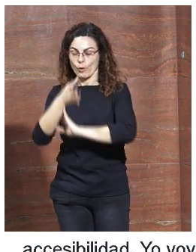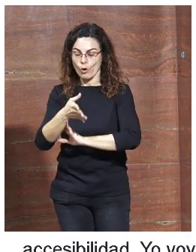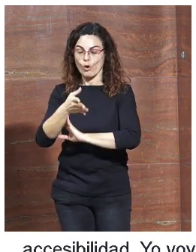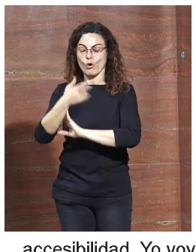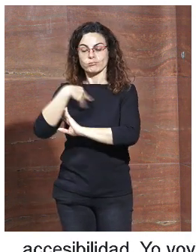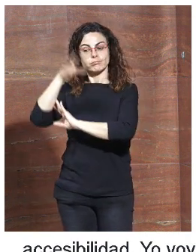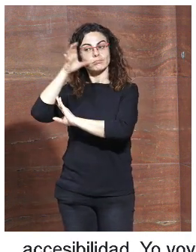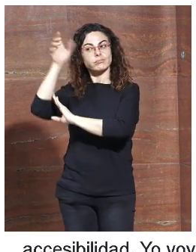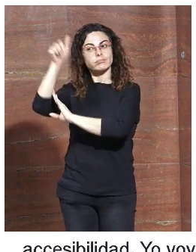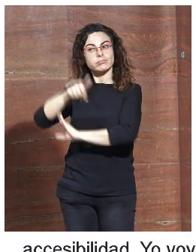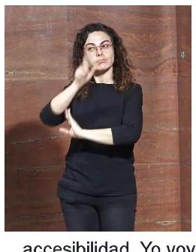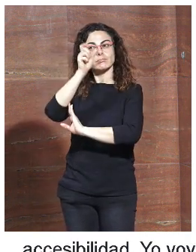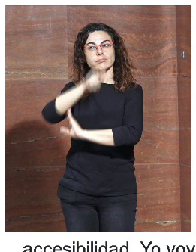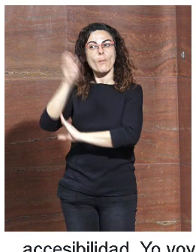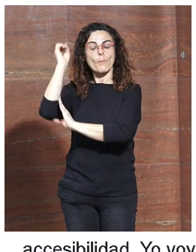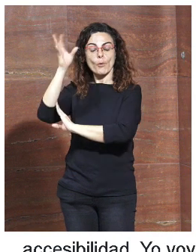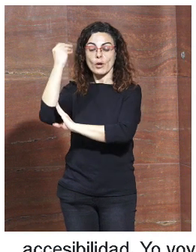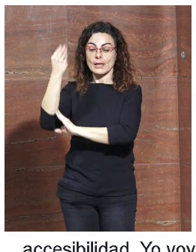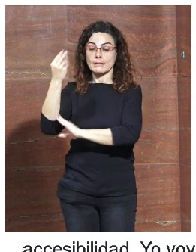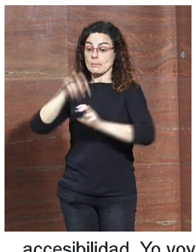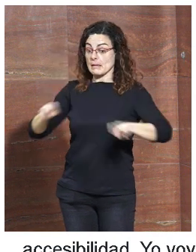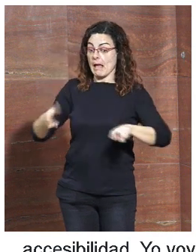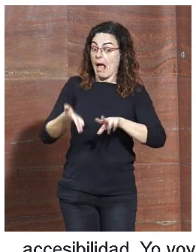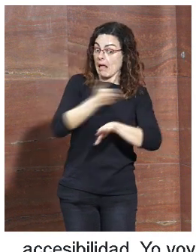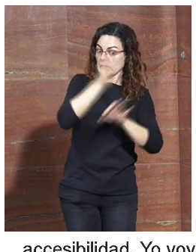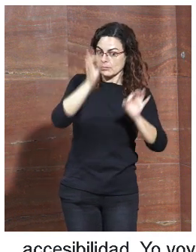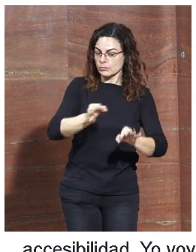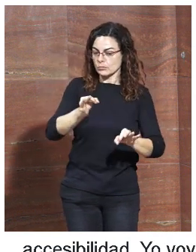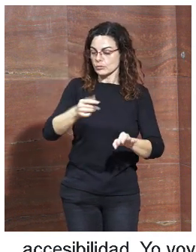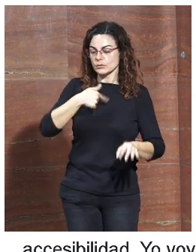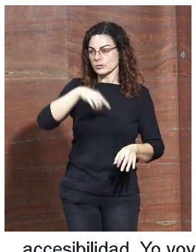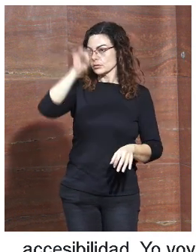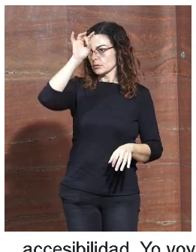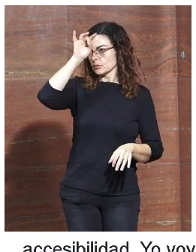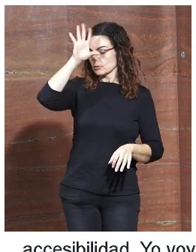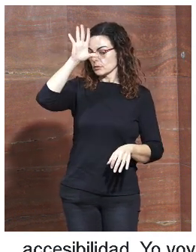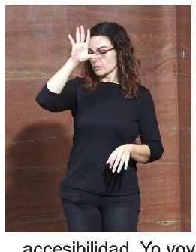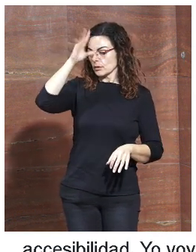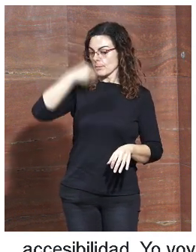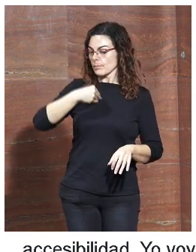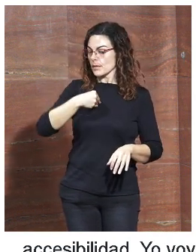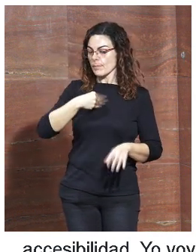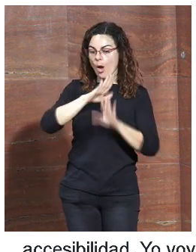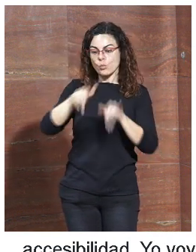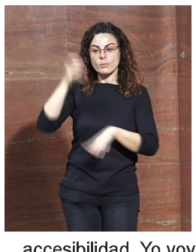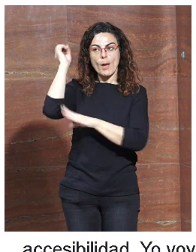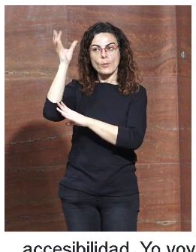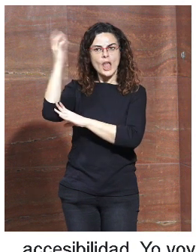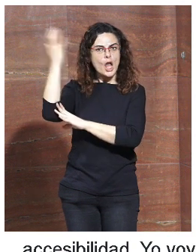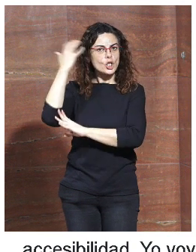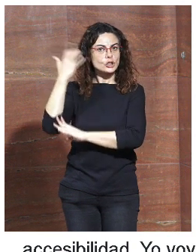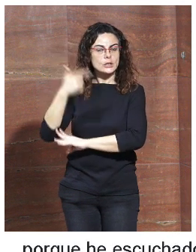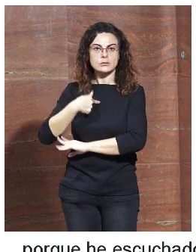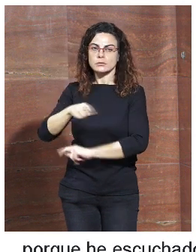escuchado a las ponentes de la mesa anterior. Me ha impresionado mucho la intervención de la última ponente,